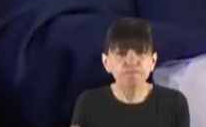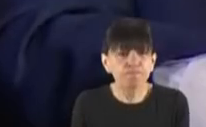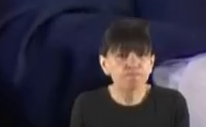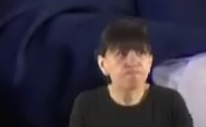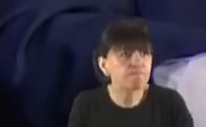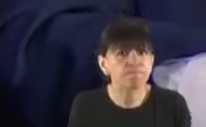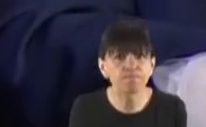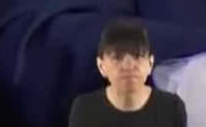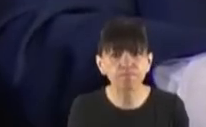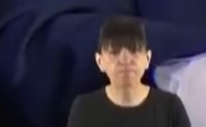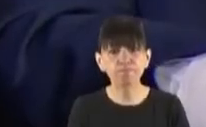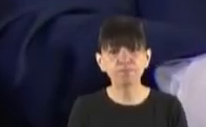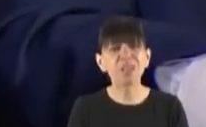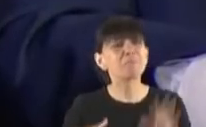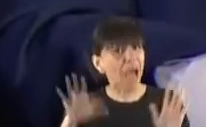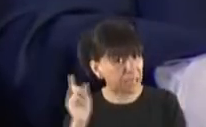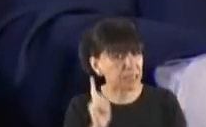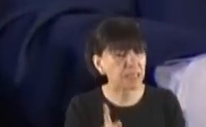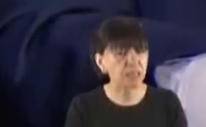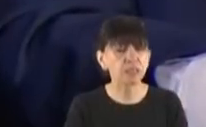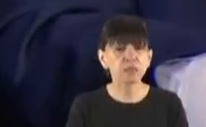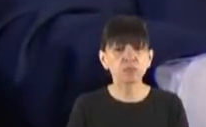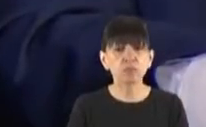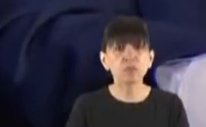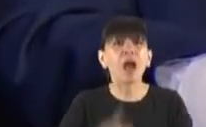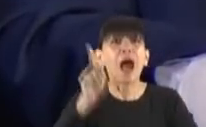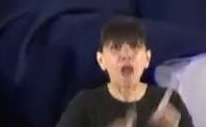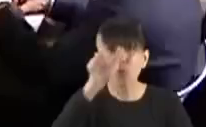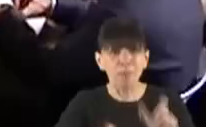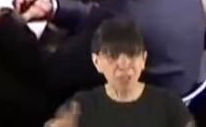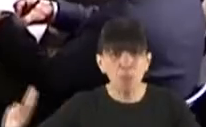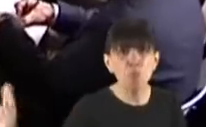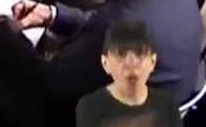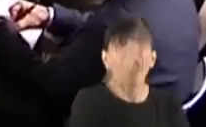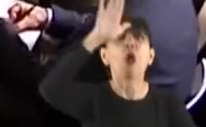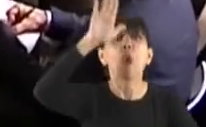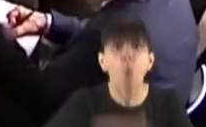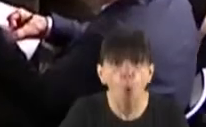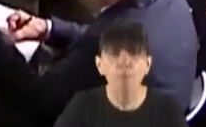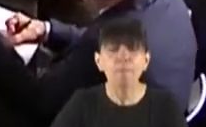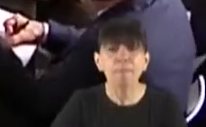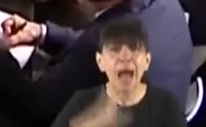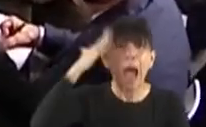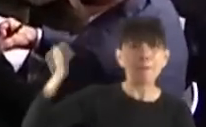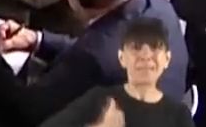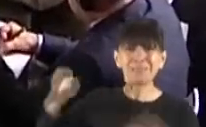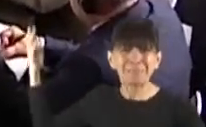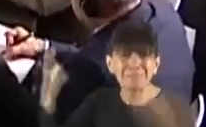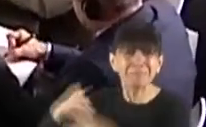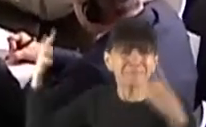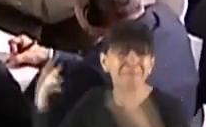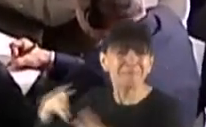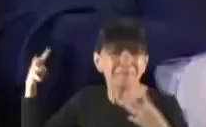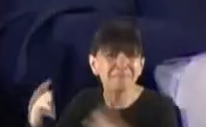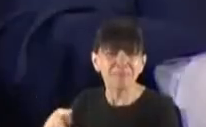esas vidas humanas se pierden por la violencia militar, por el querer imponer a través de